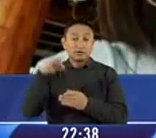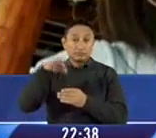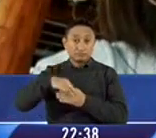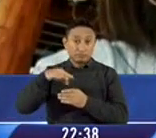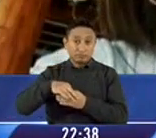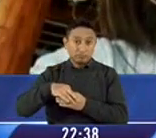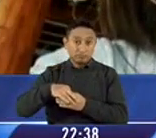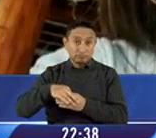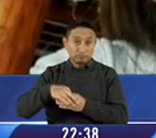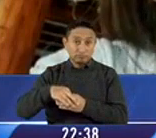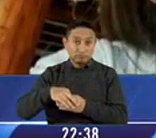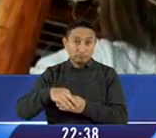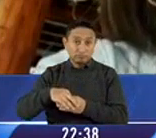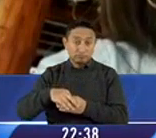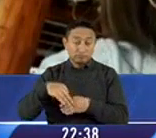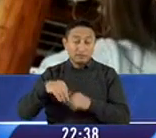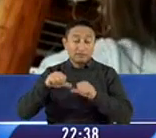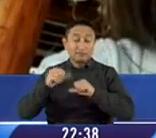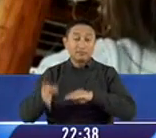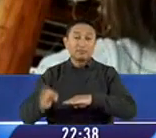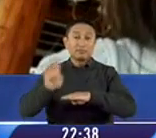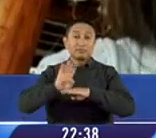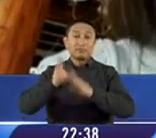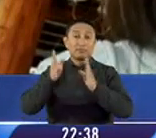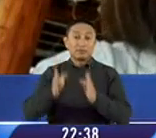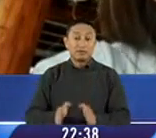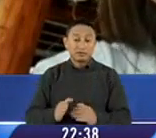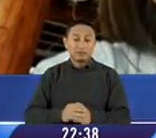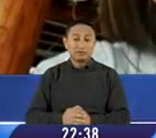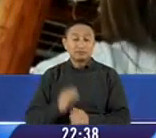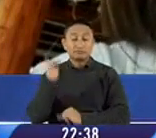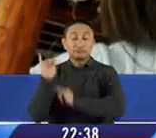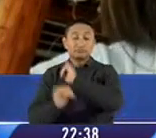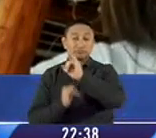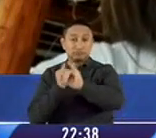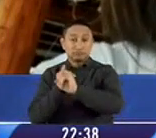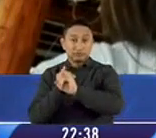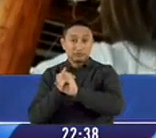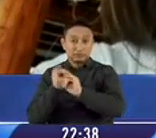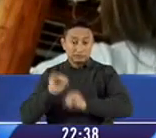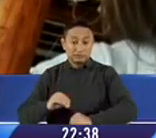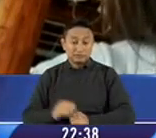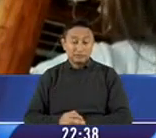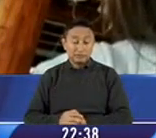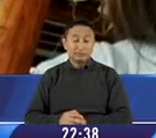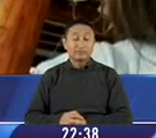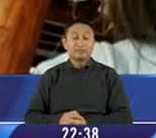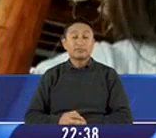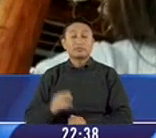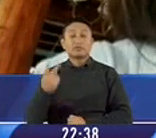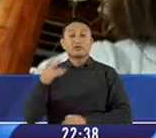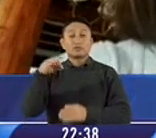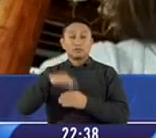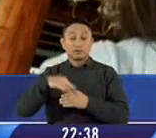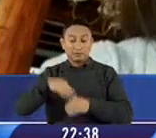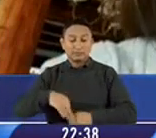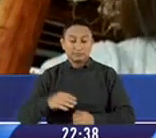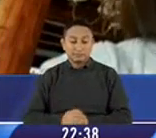elecciones de asambleístas en las circunscripciones del exterior que se dieron en segunda vuelta